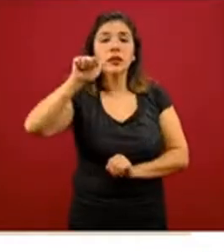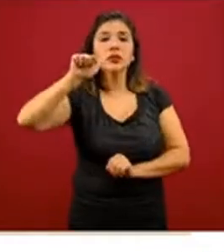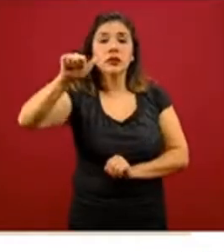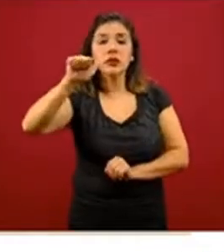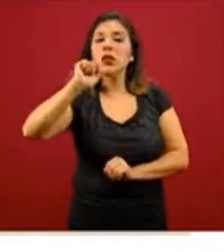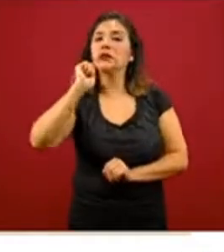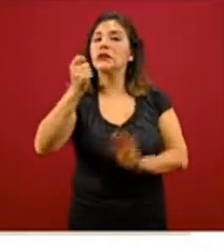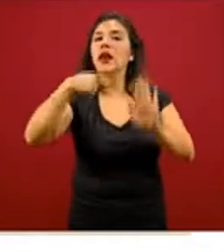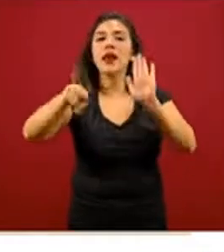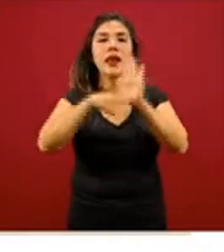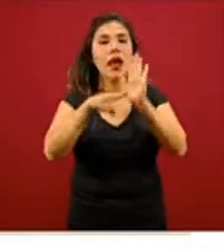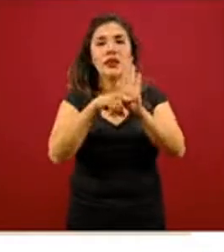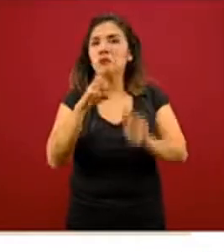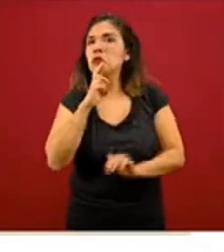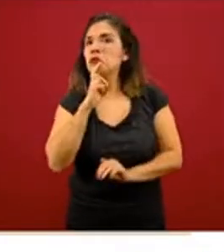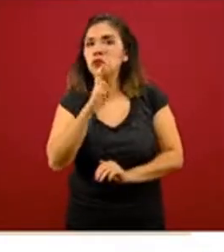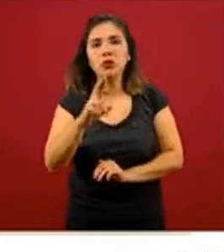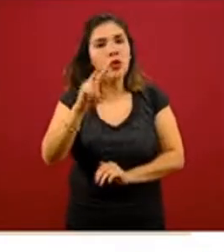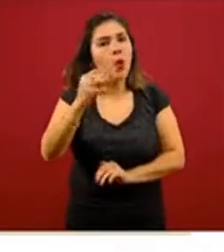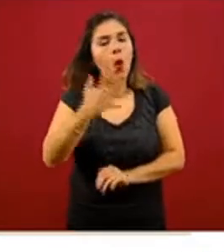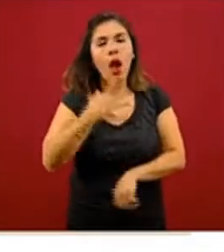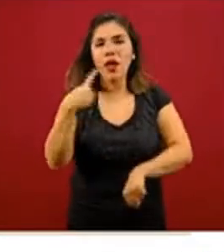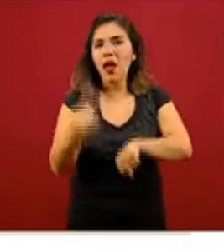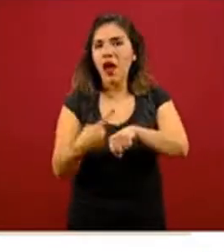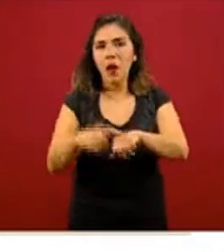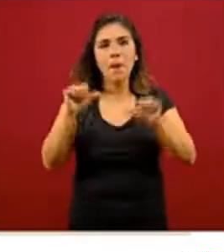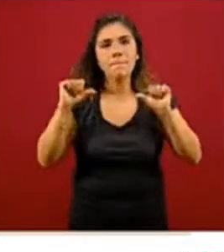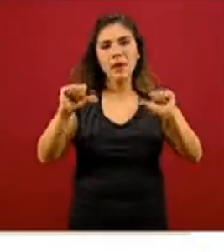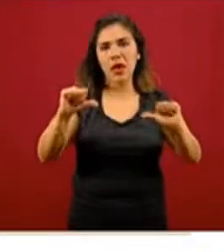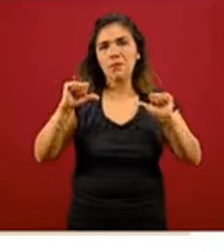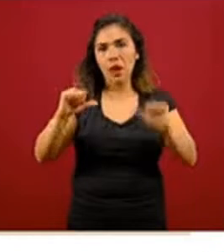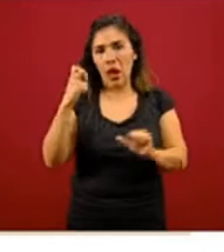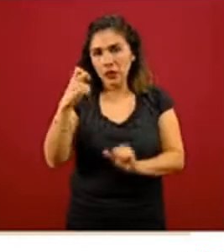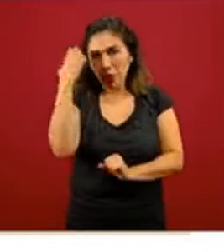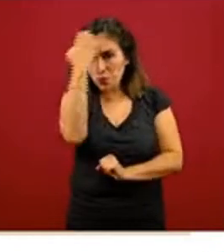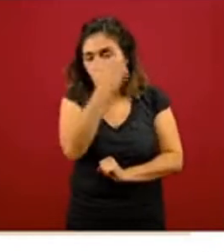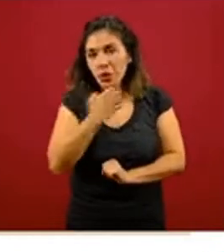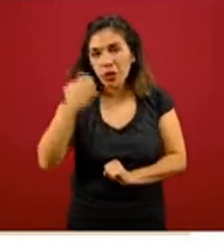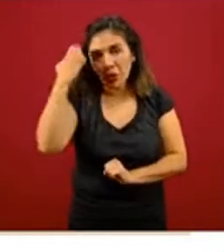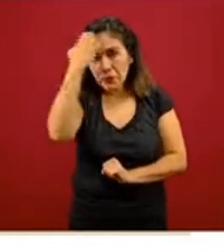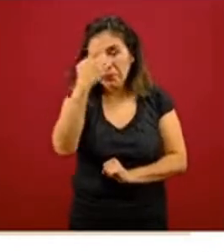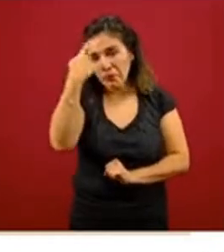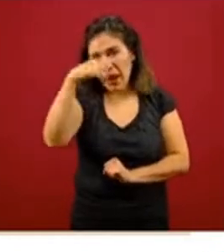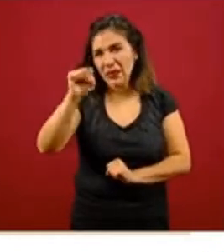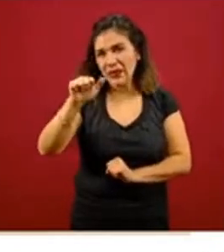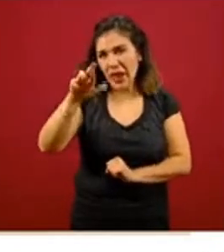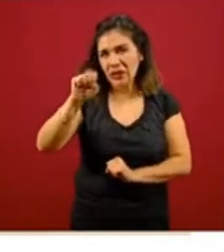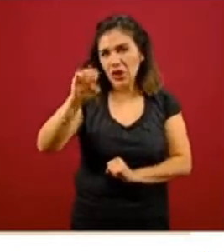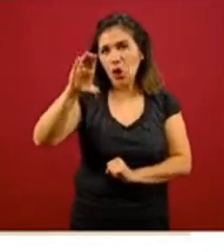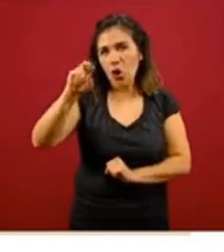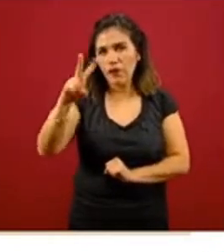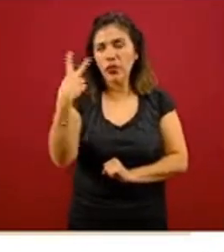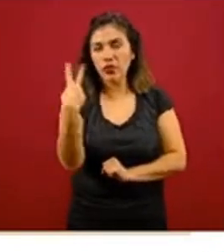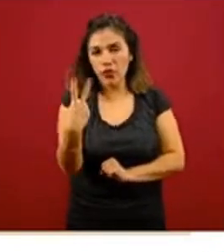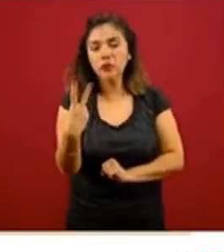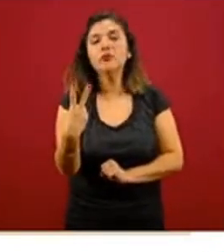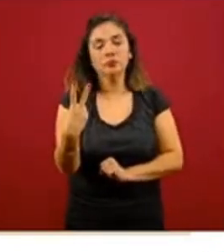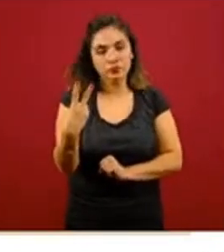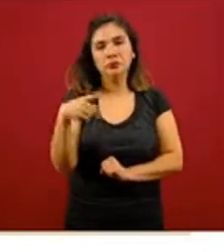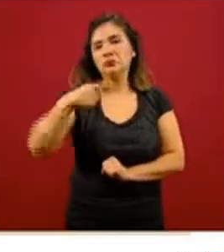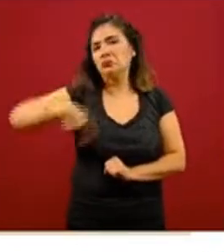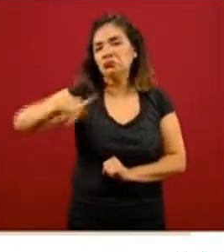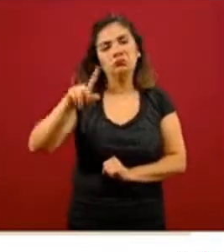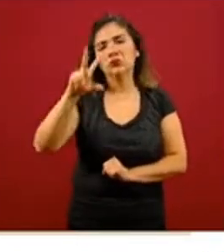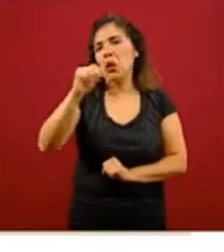211,616 salieron negativas a la prueba que busca virus SARS-CoV-2, por lo tanto son descartadas